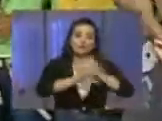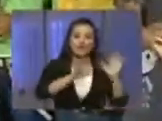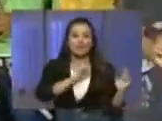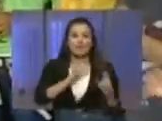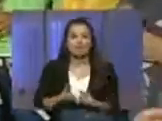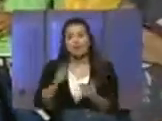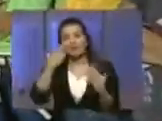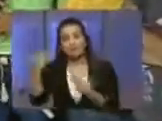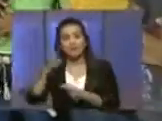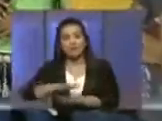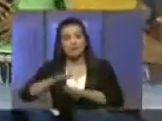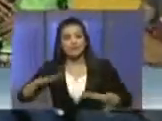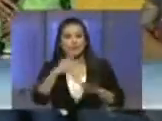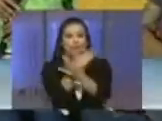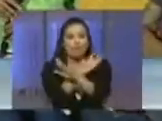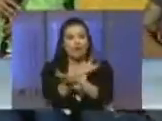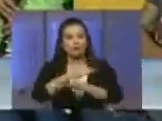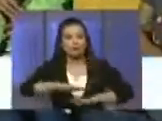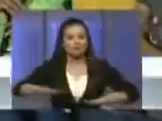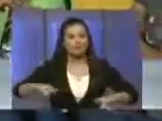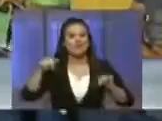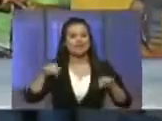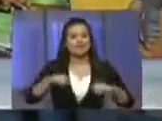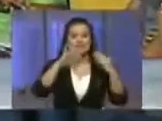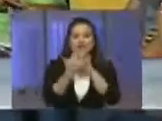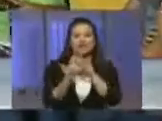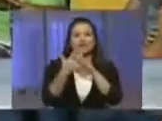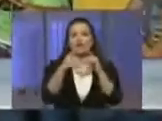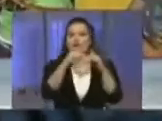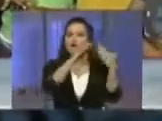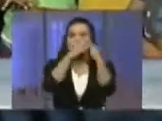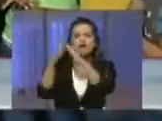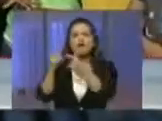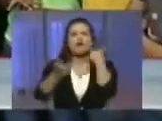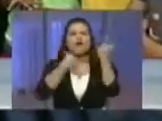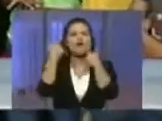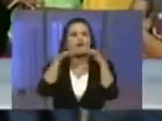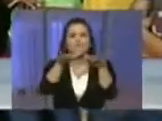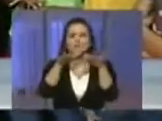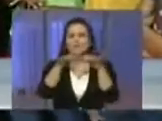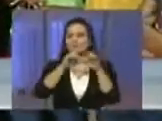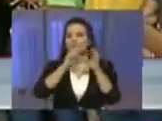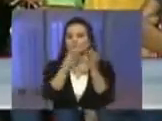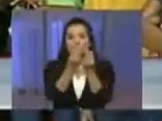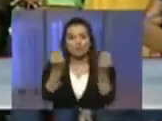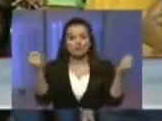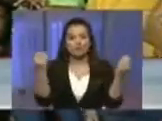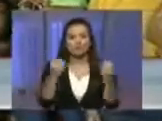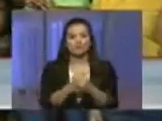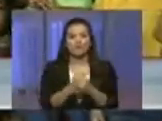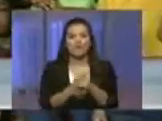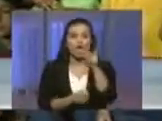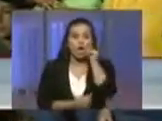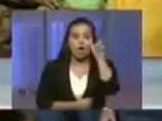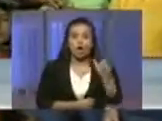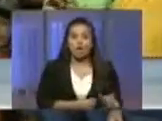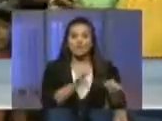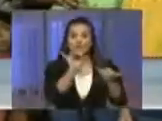jugando el hermoso barrio multicolor como lo tenemos ahora y yo quiero que el ingeniero